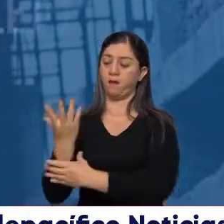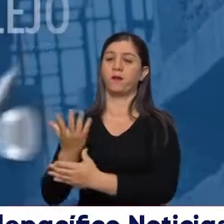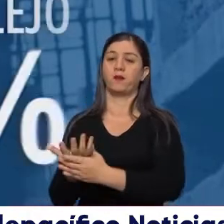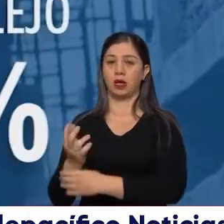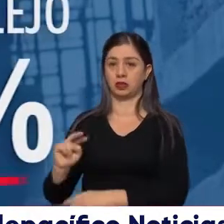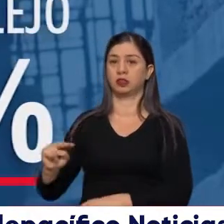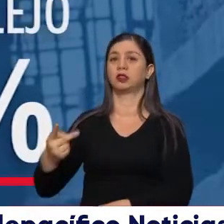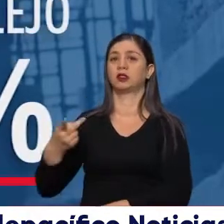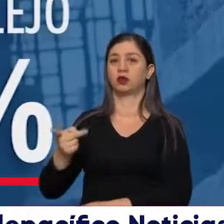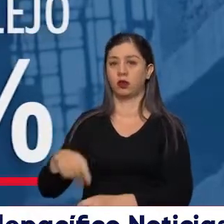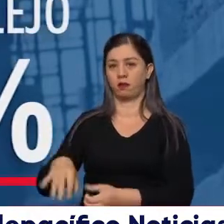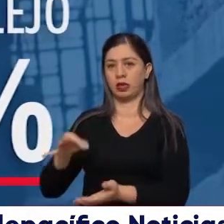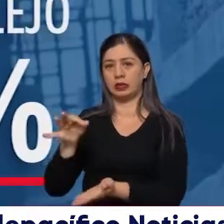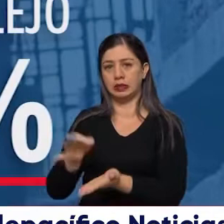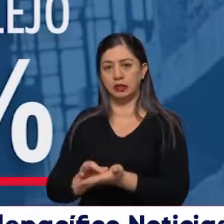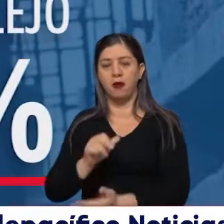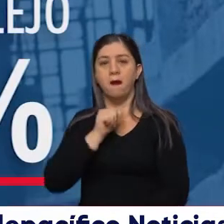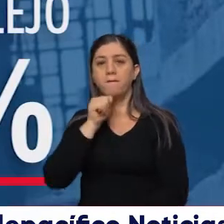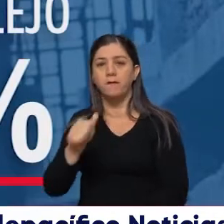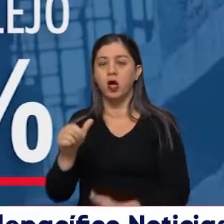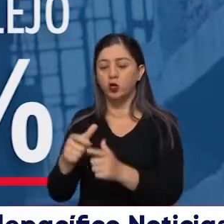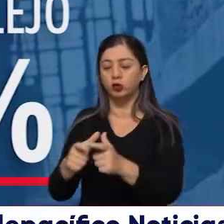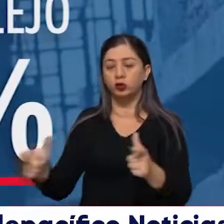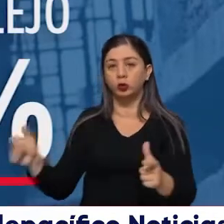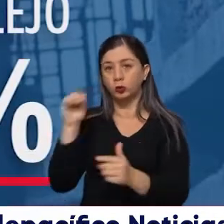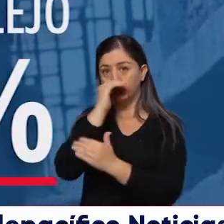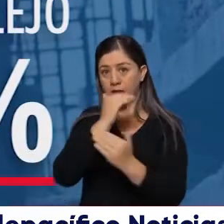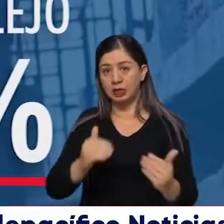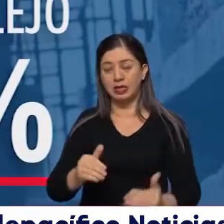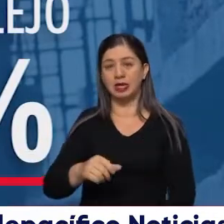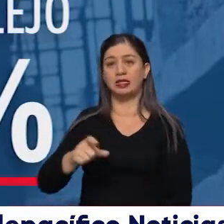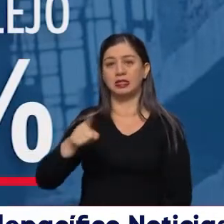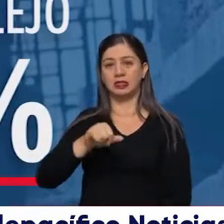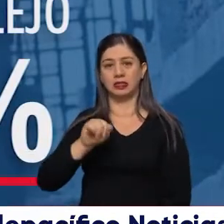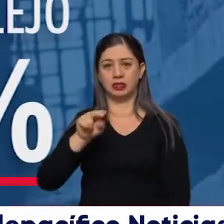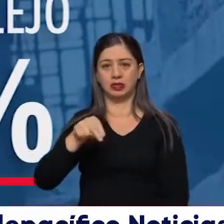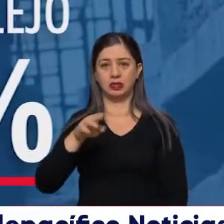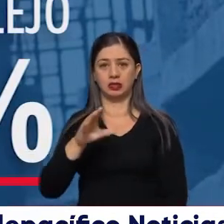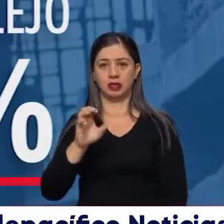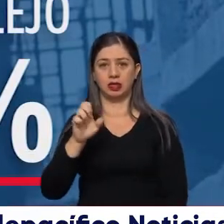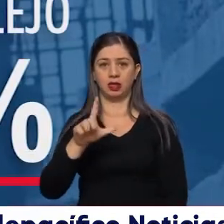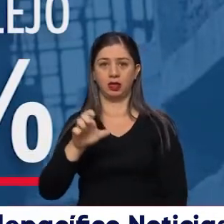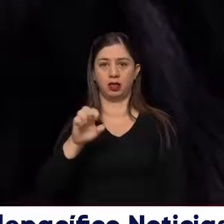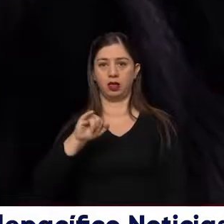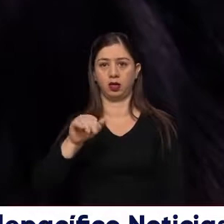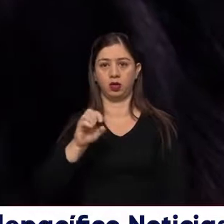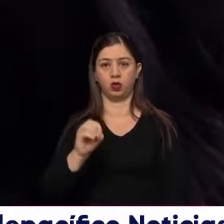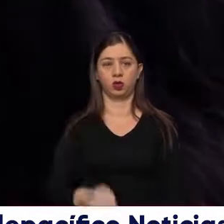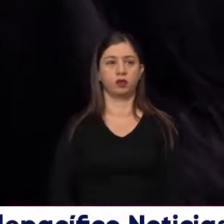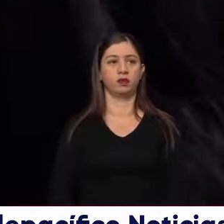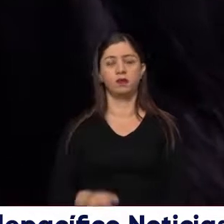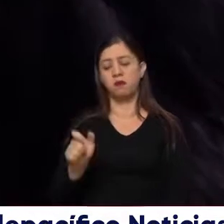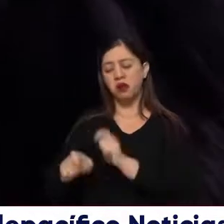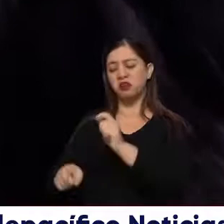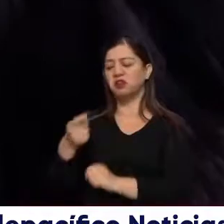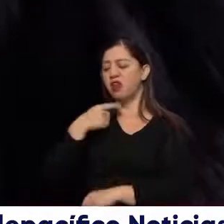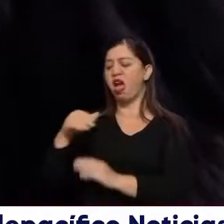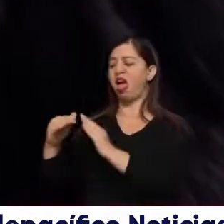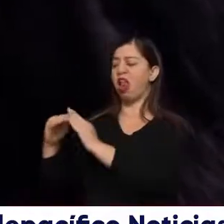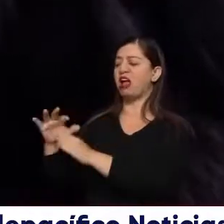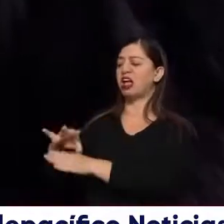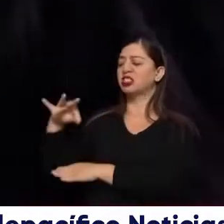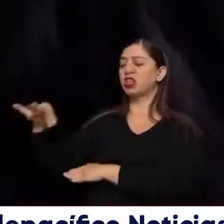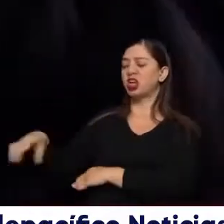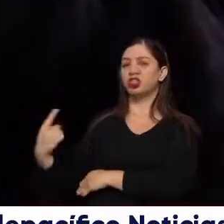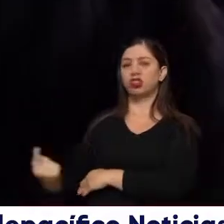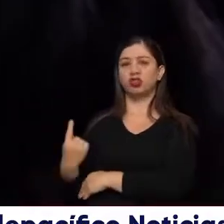de las capitales con más casos después de Sincelejo, que tiene una tasa del 4.8%. La gente dice, es mejor dejarlos solos en la casa, porque